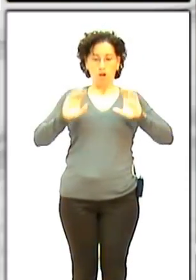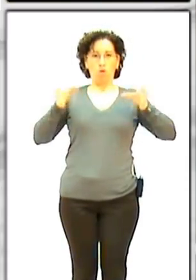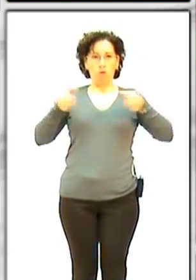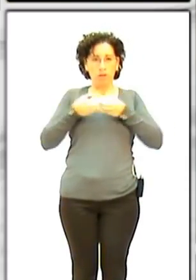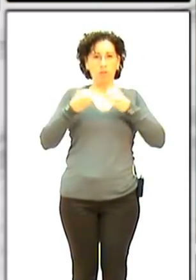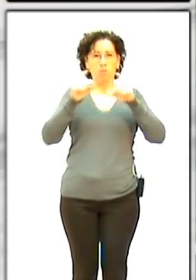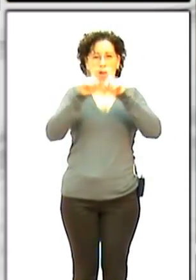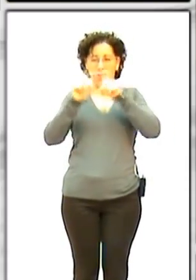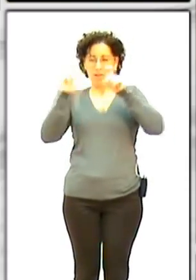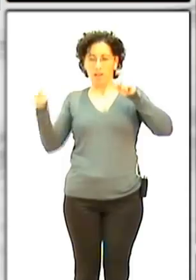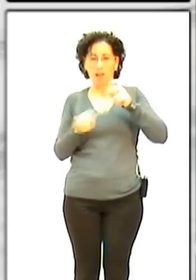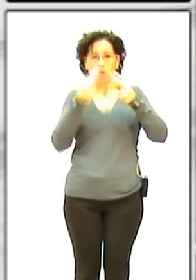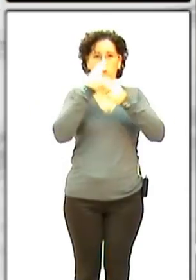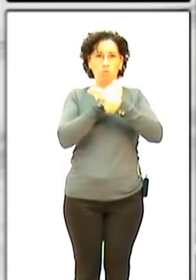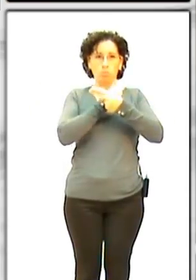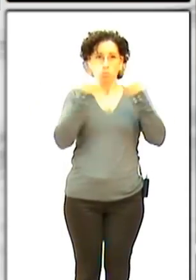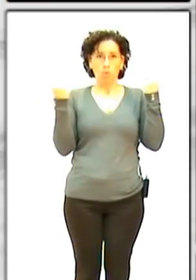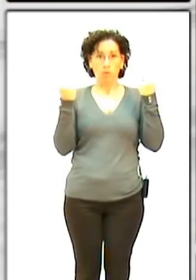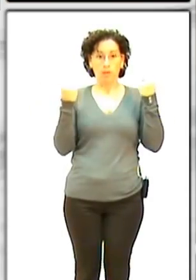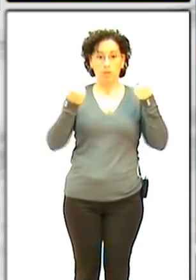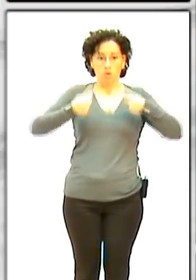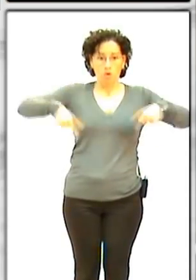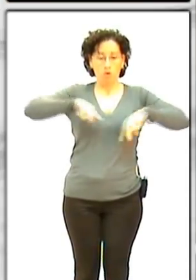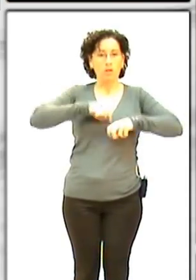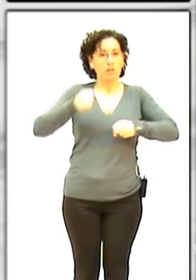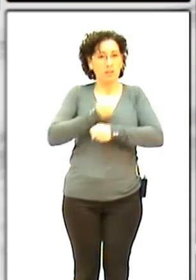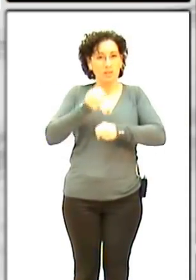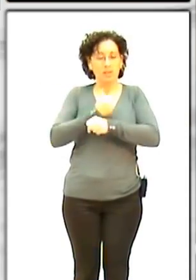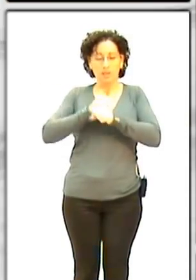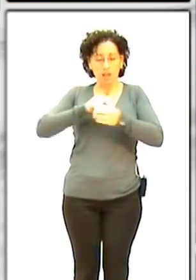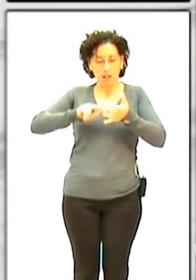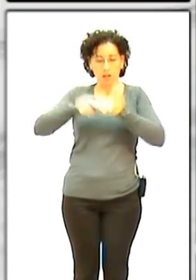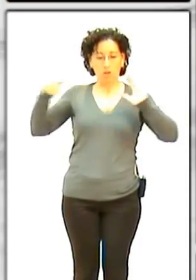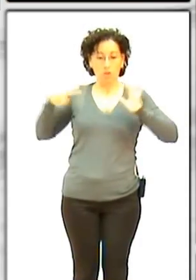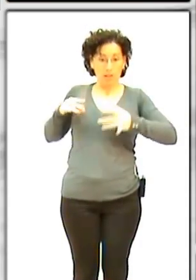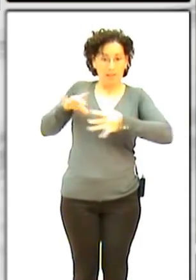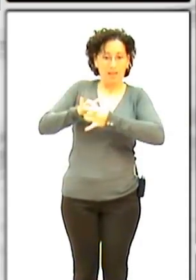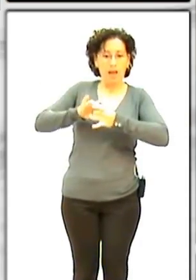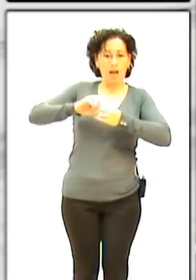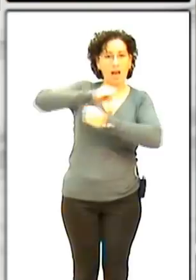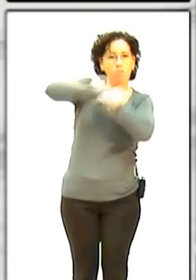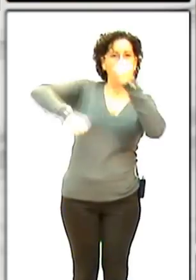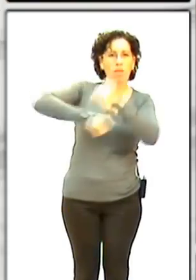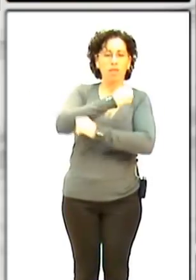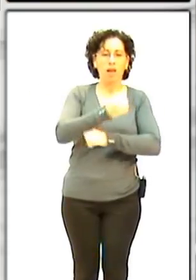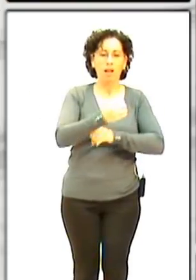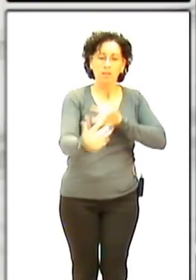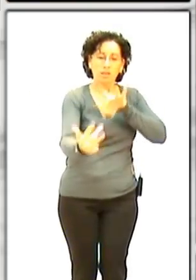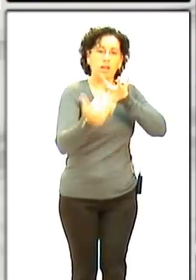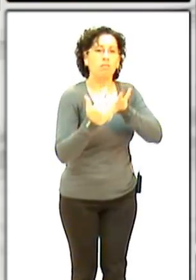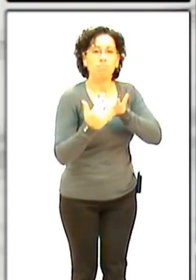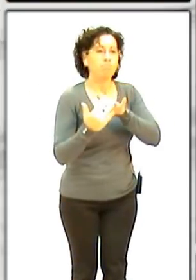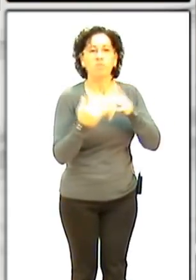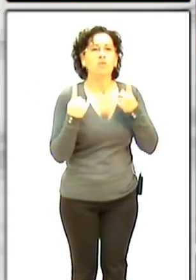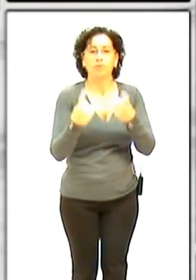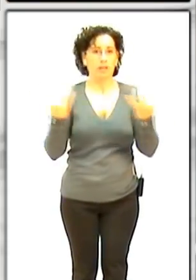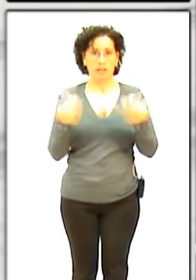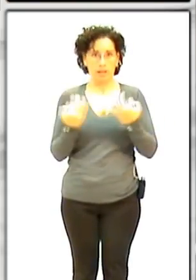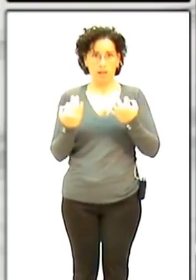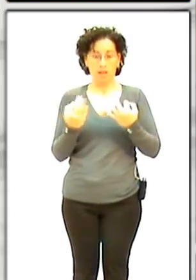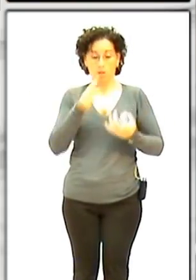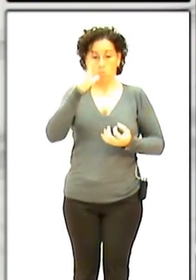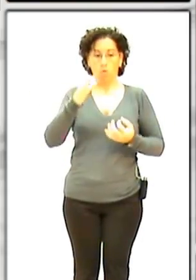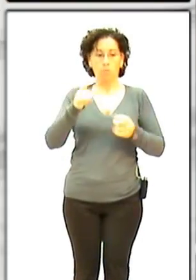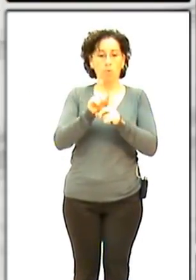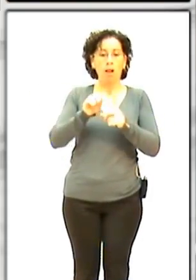las entidades, los organismos públicos que estáis o que estamos desarrollando tecnología, en este caso espacial? Está claro que la geolocalización con